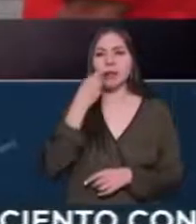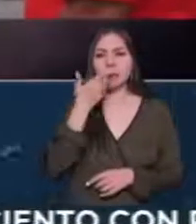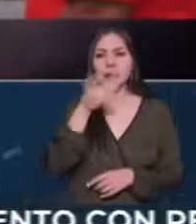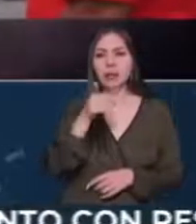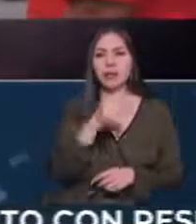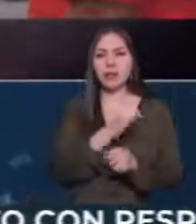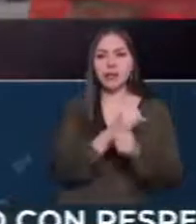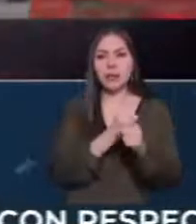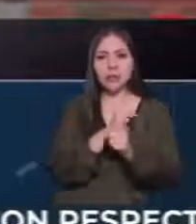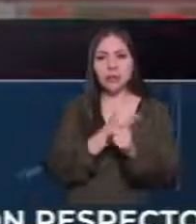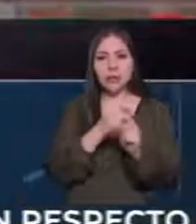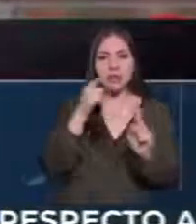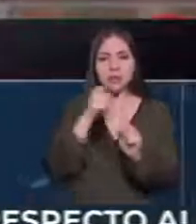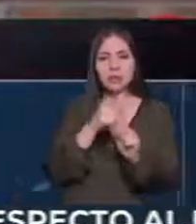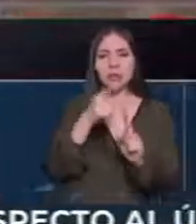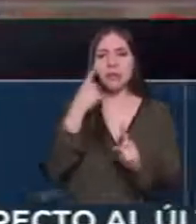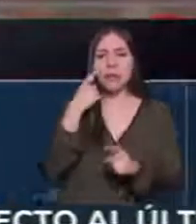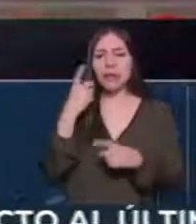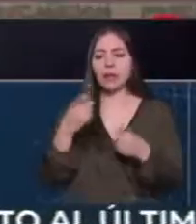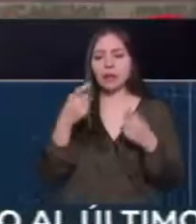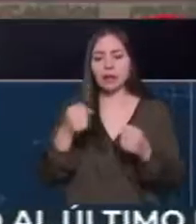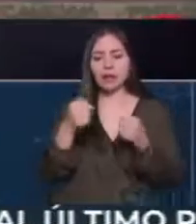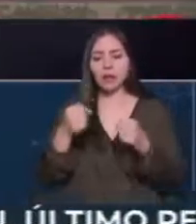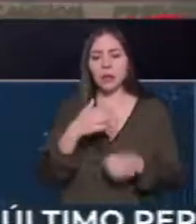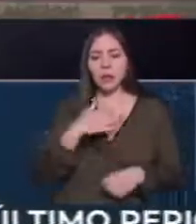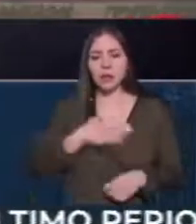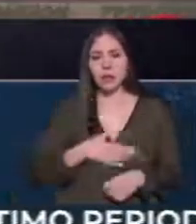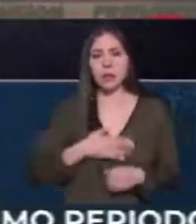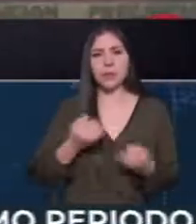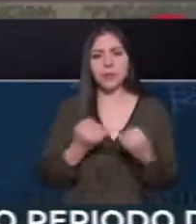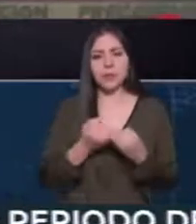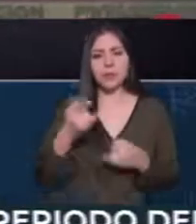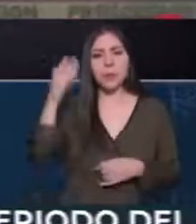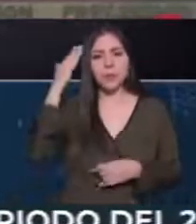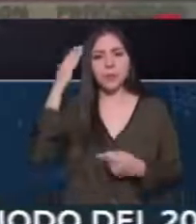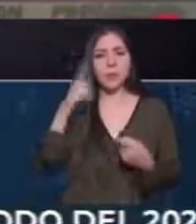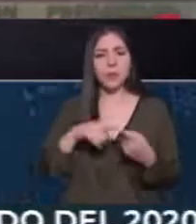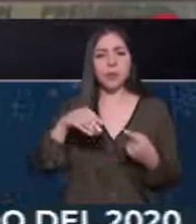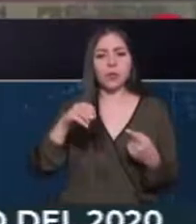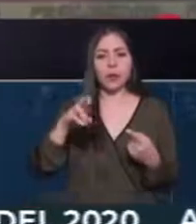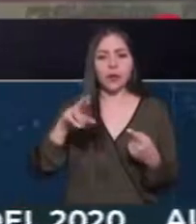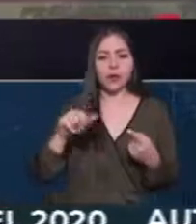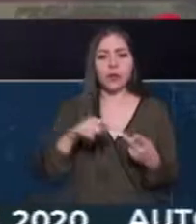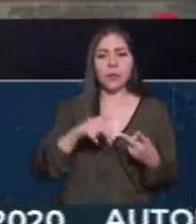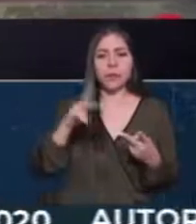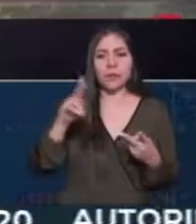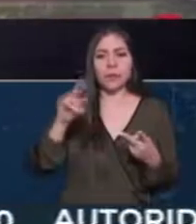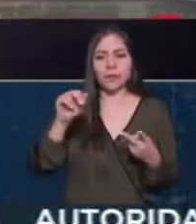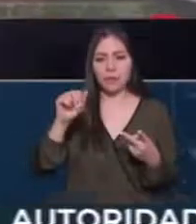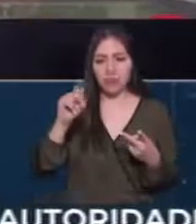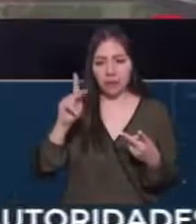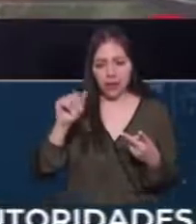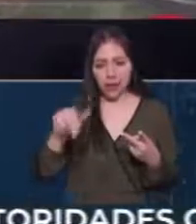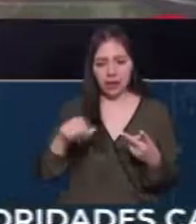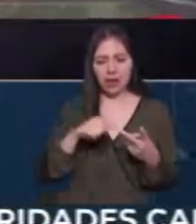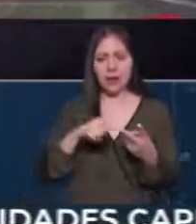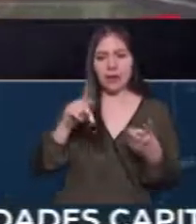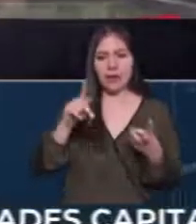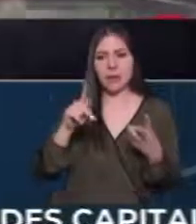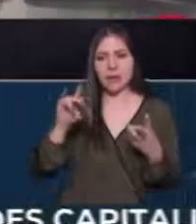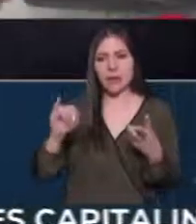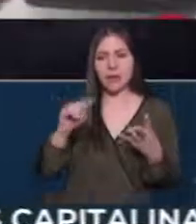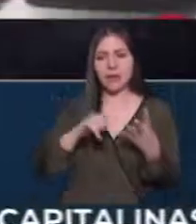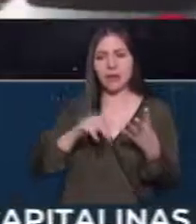se garantice justicia. Por su parte, también los dirigentes de Morena, PAN, PRI, PRD lamentaron igualmente el asesinato de